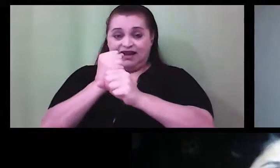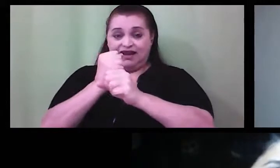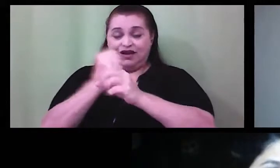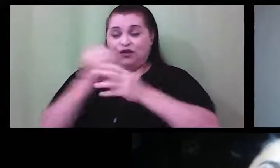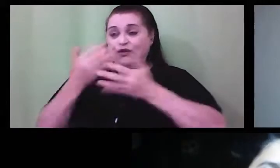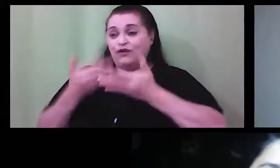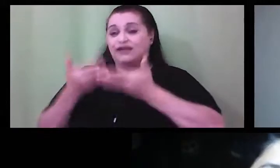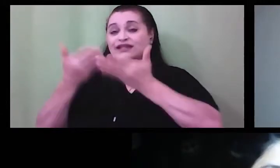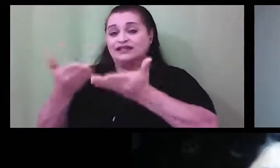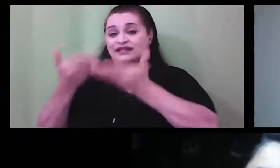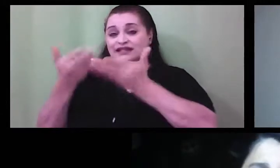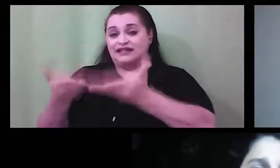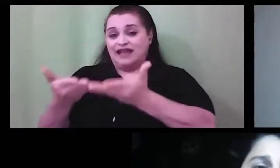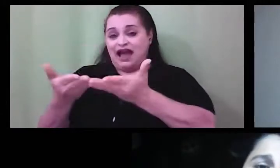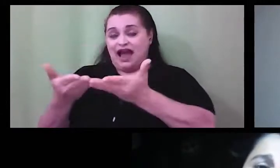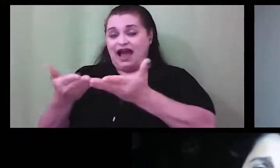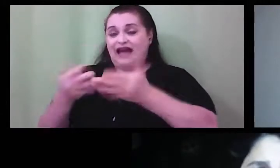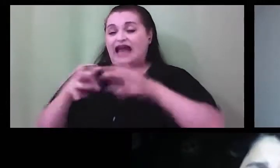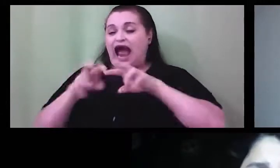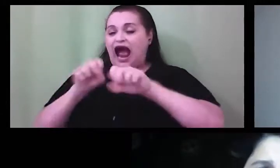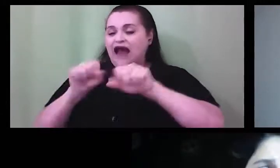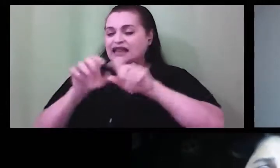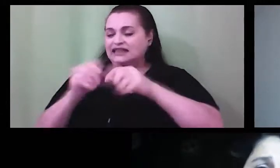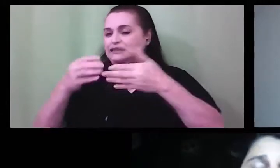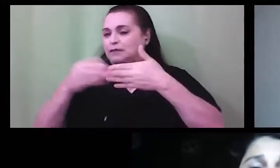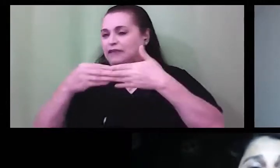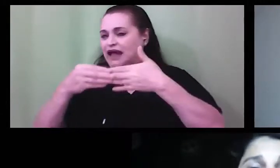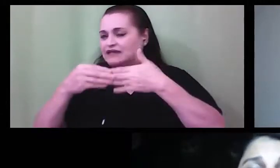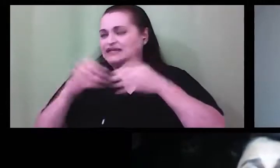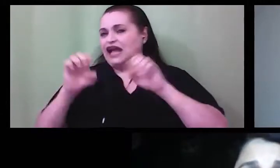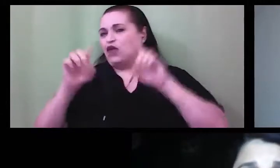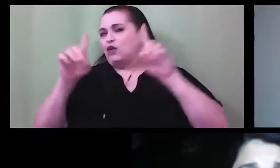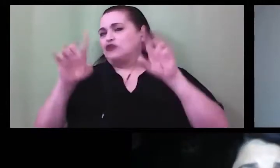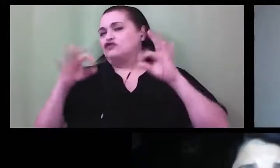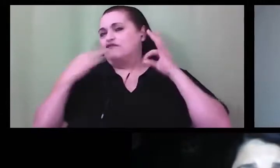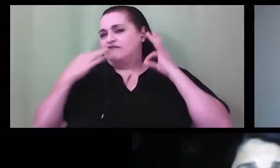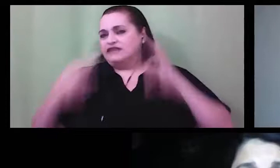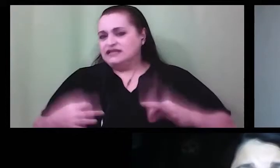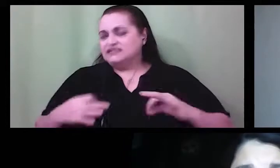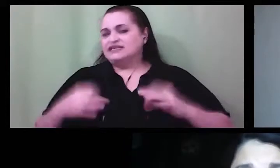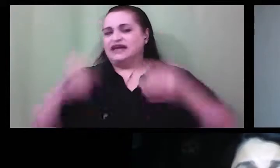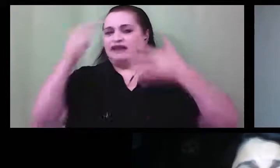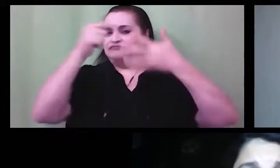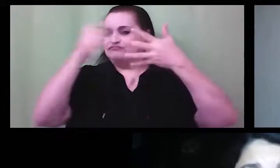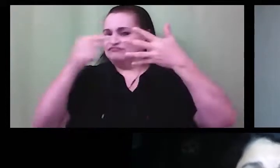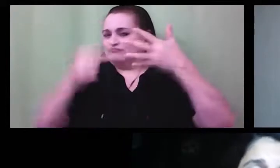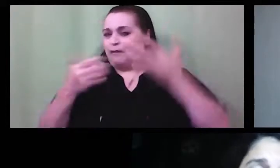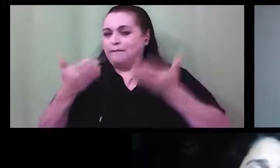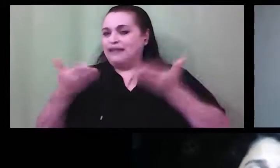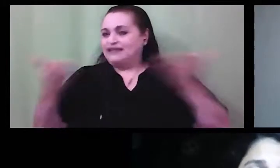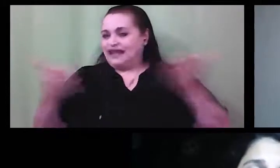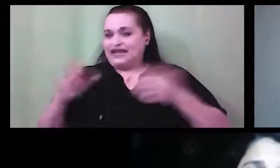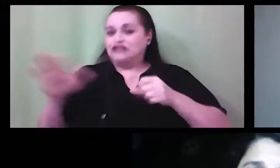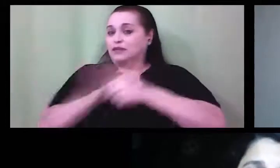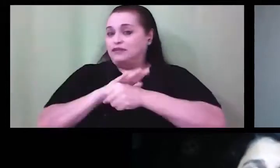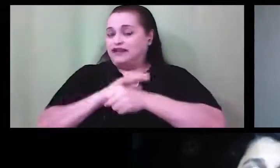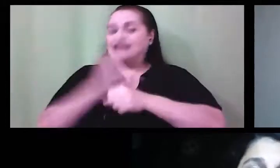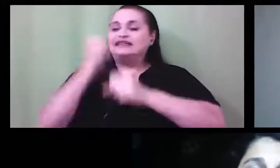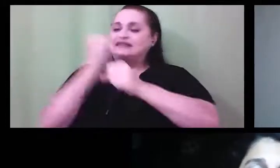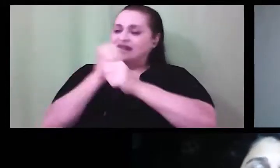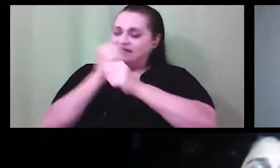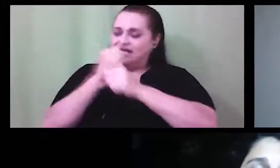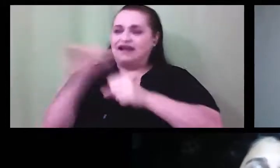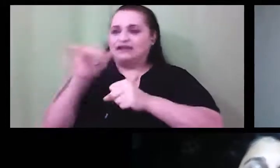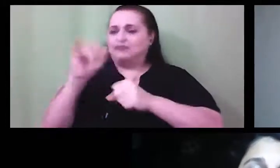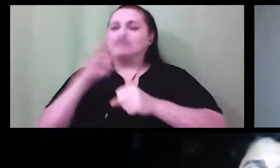dar artes plásticas, educación física, todas estas materias complementarias, se tiene que trabajar realmente